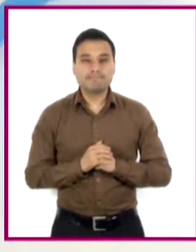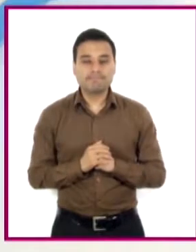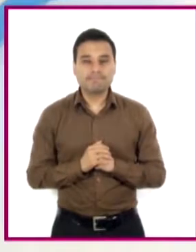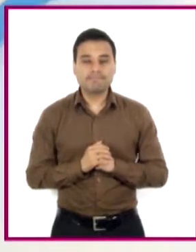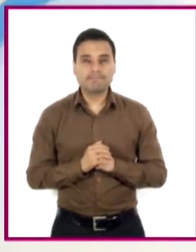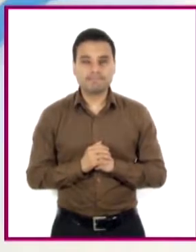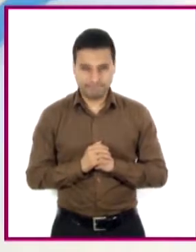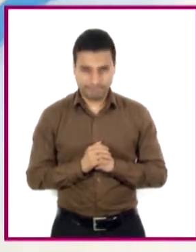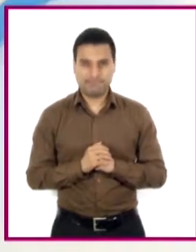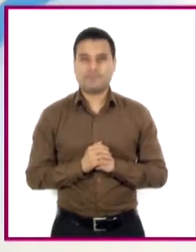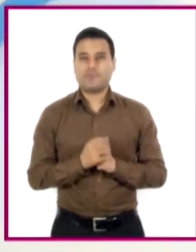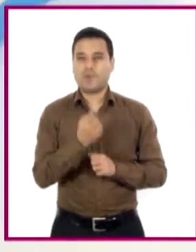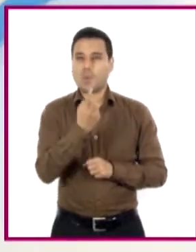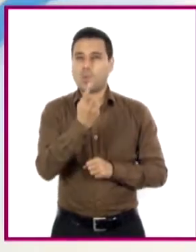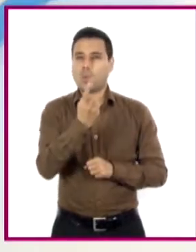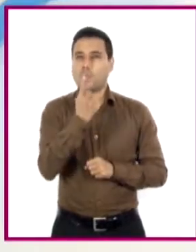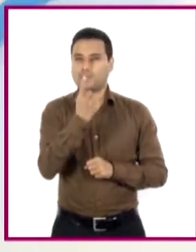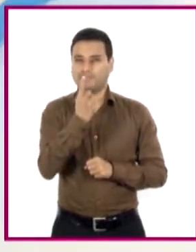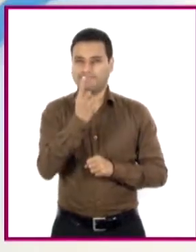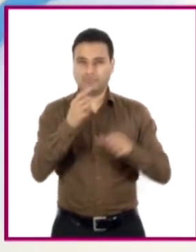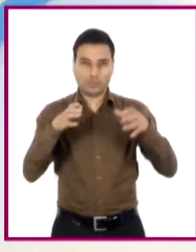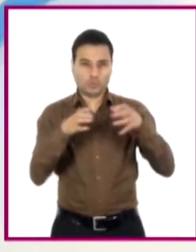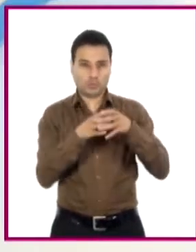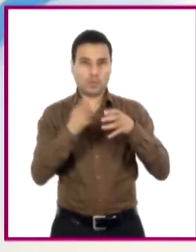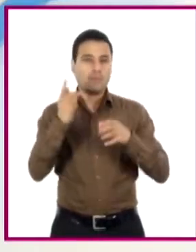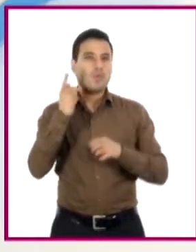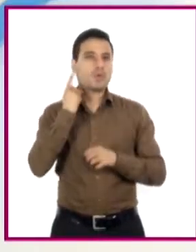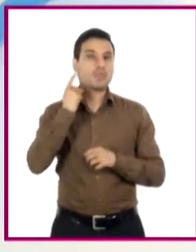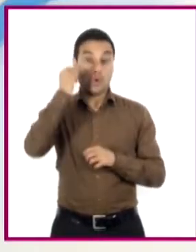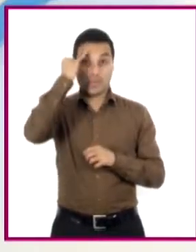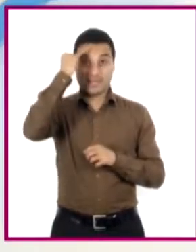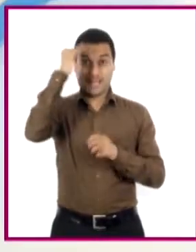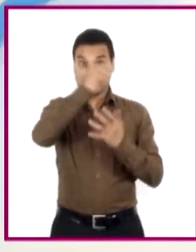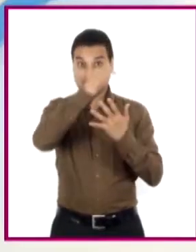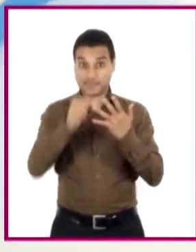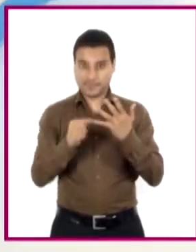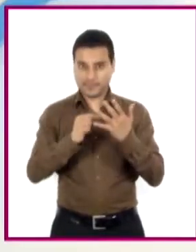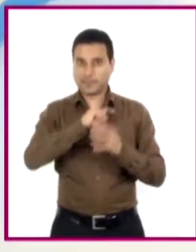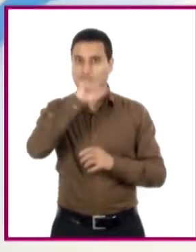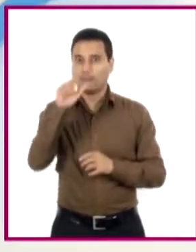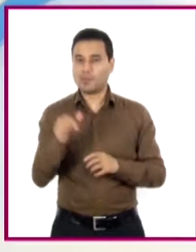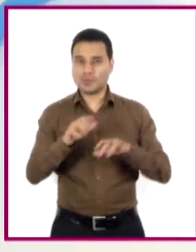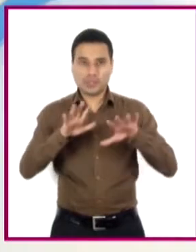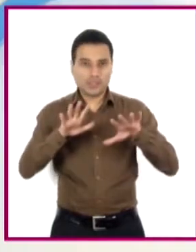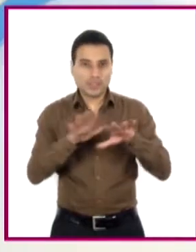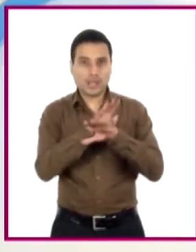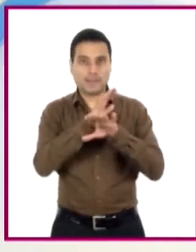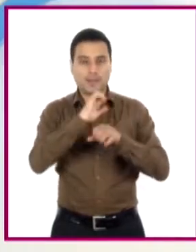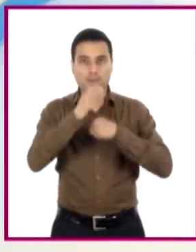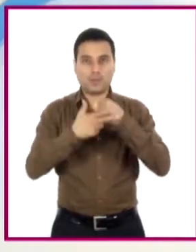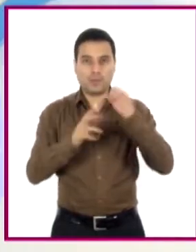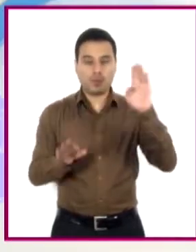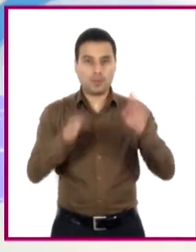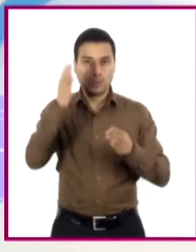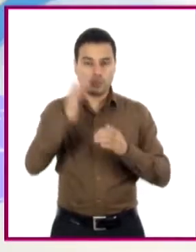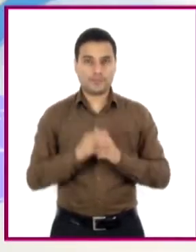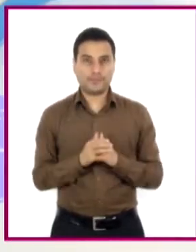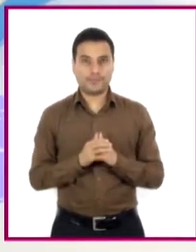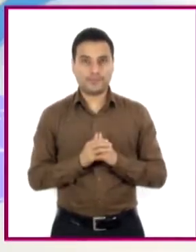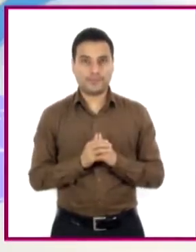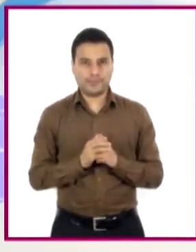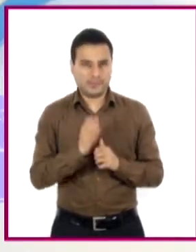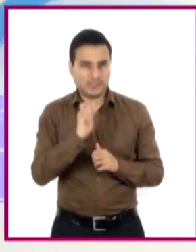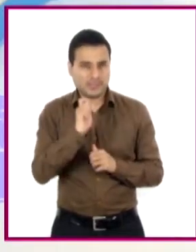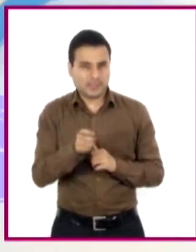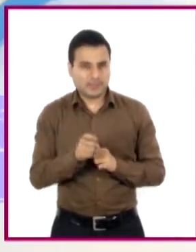espacio una de las corrientes políticas cuyas ideas lograron cambiar la realidad europea y mundial: la